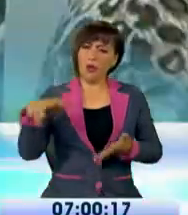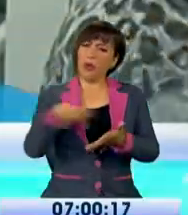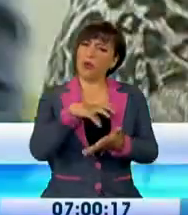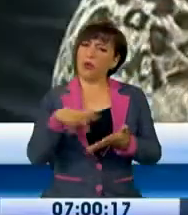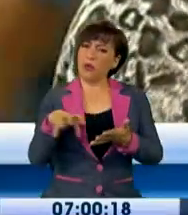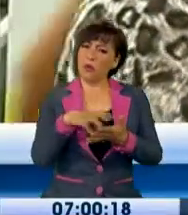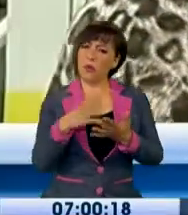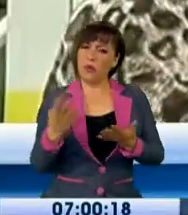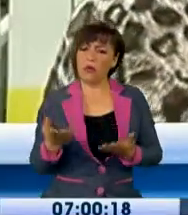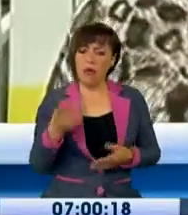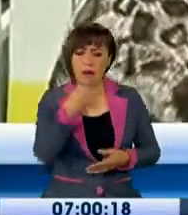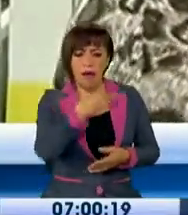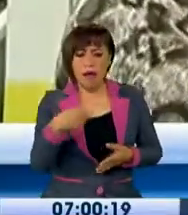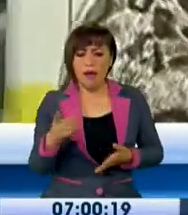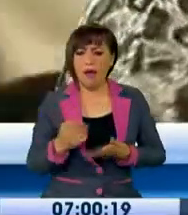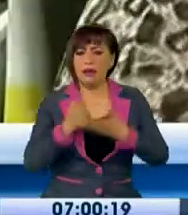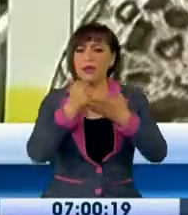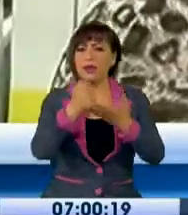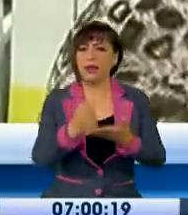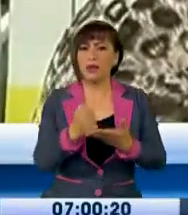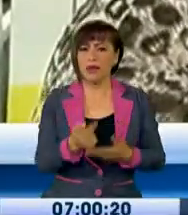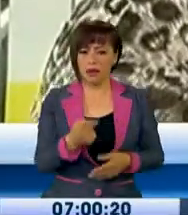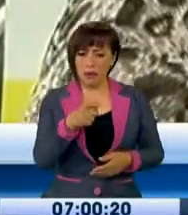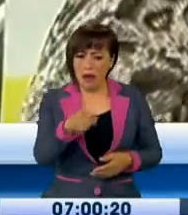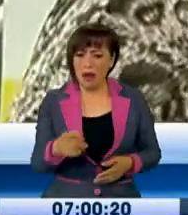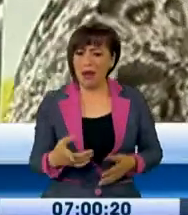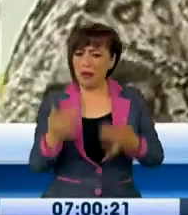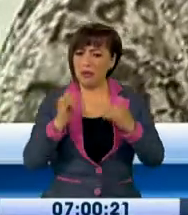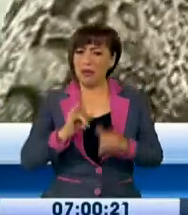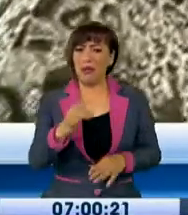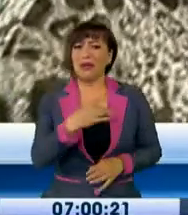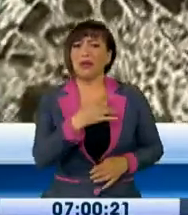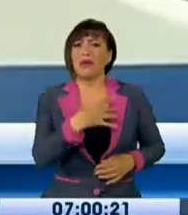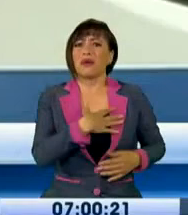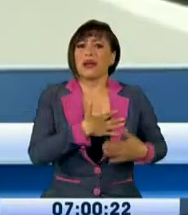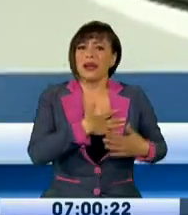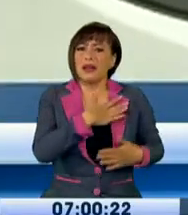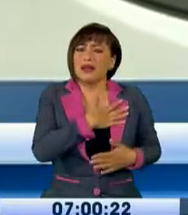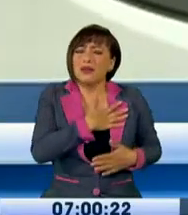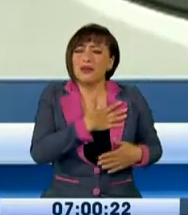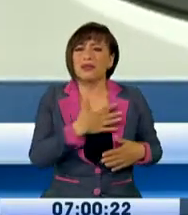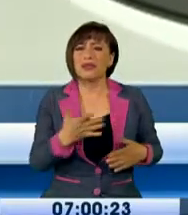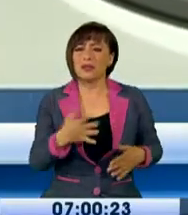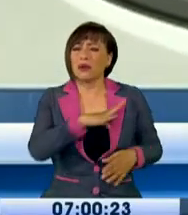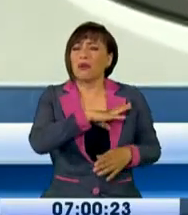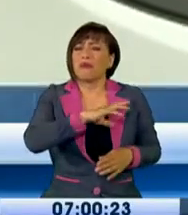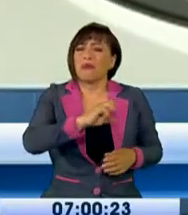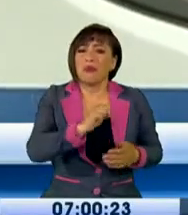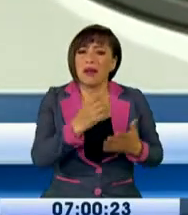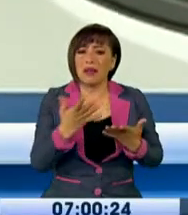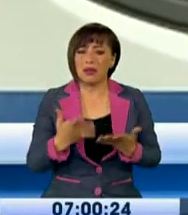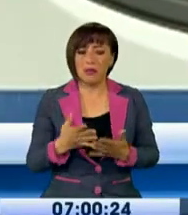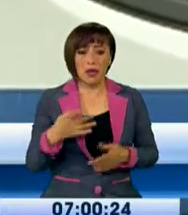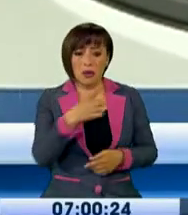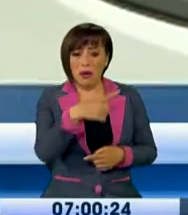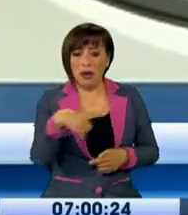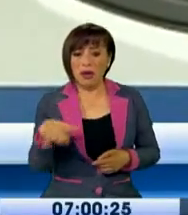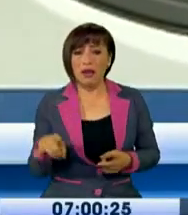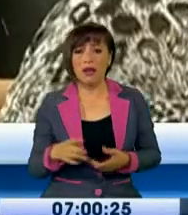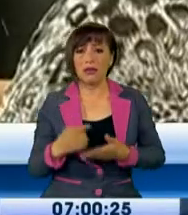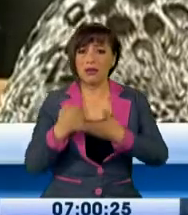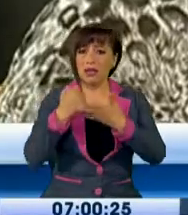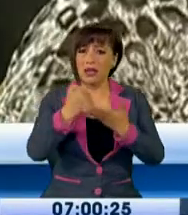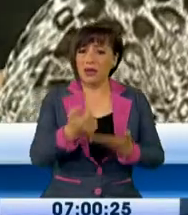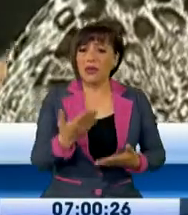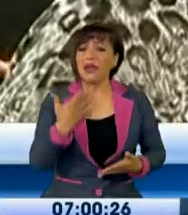le han seguido dando terapia estando él así enfermo, estando que ya con el infarto. Y ellos no tenían que haberle seguido